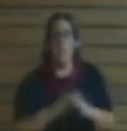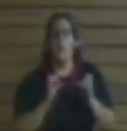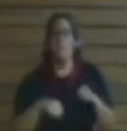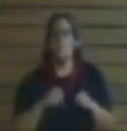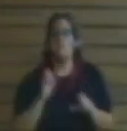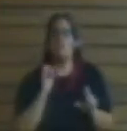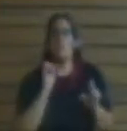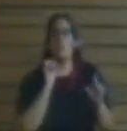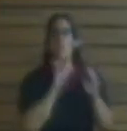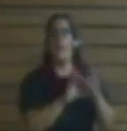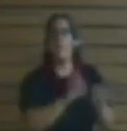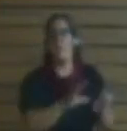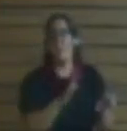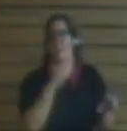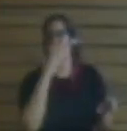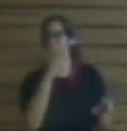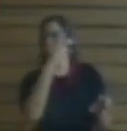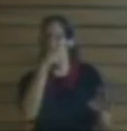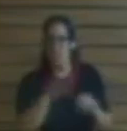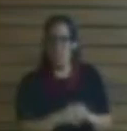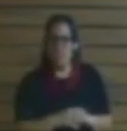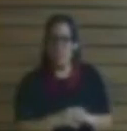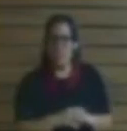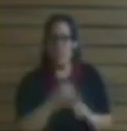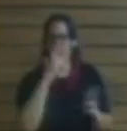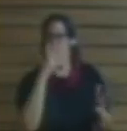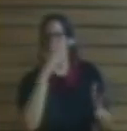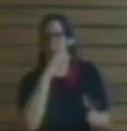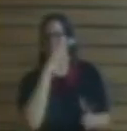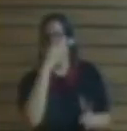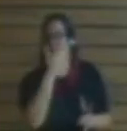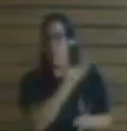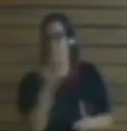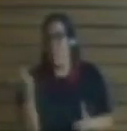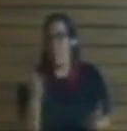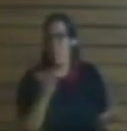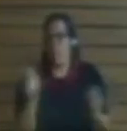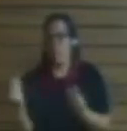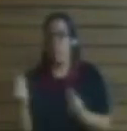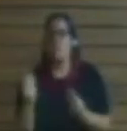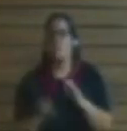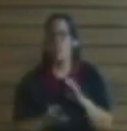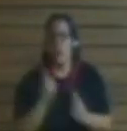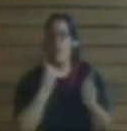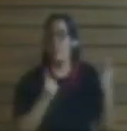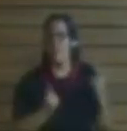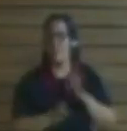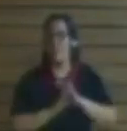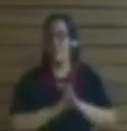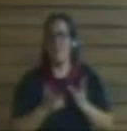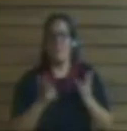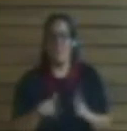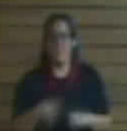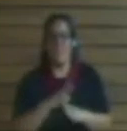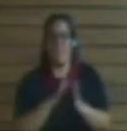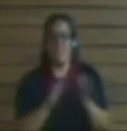almacén? Glorioso. Para mayor gloria y vergüenza de muchos, de algunos que siguen sentados hoy en esta